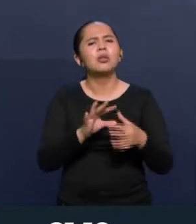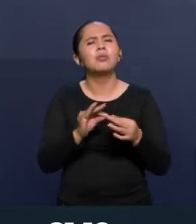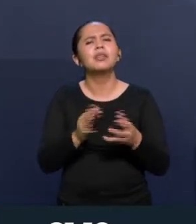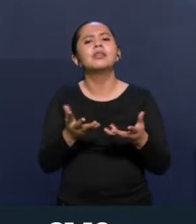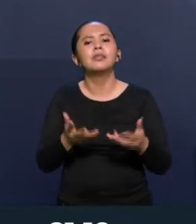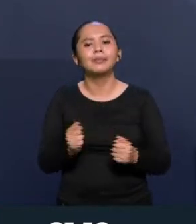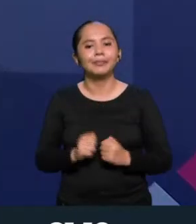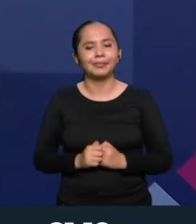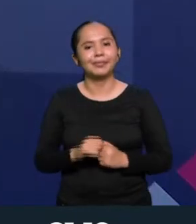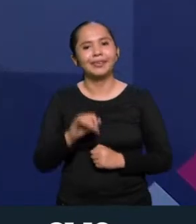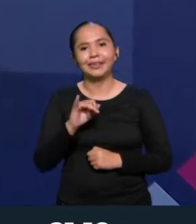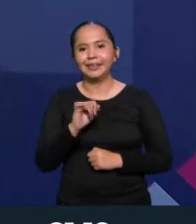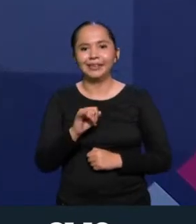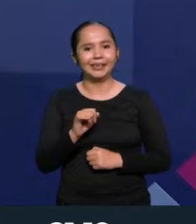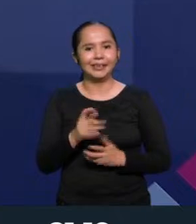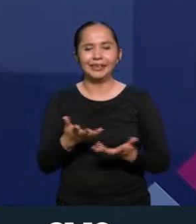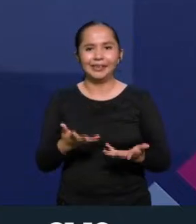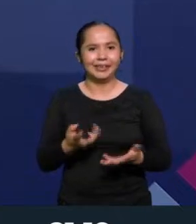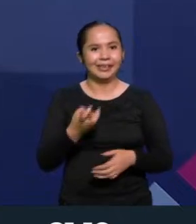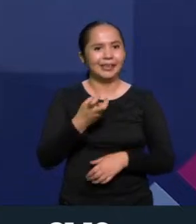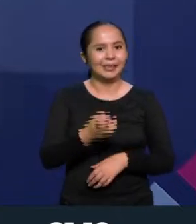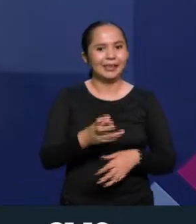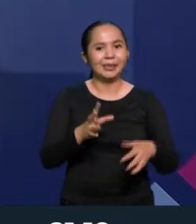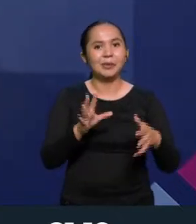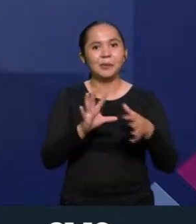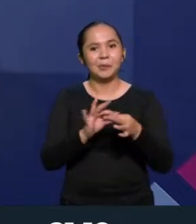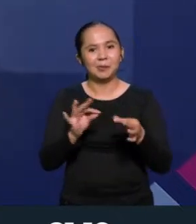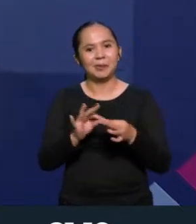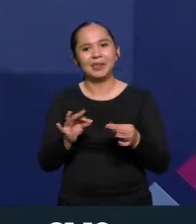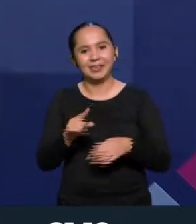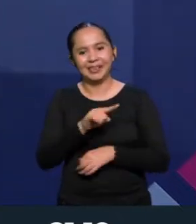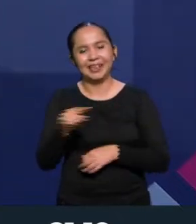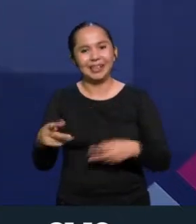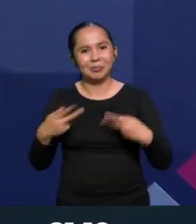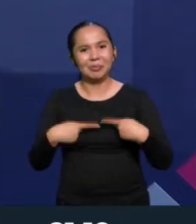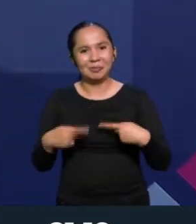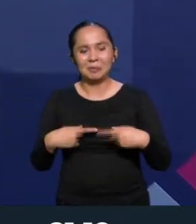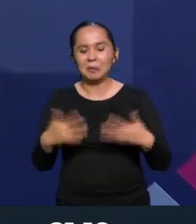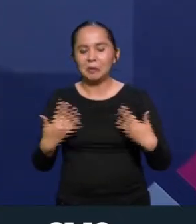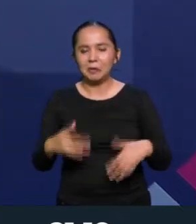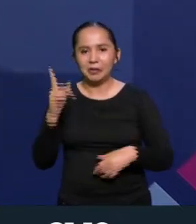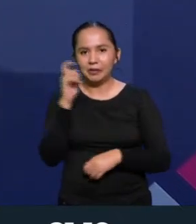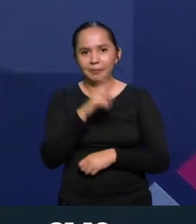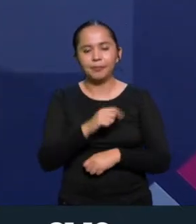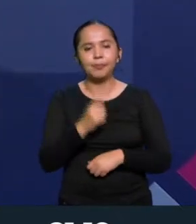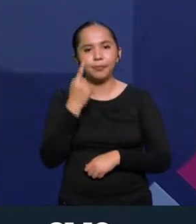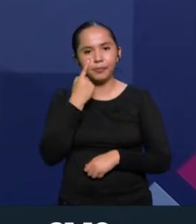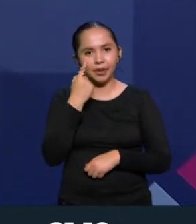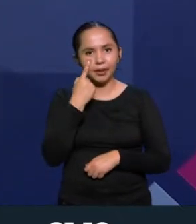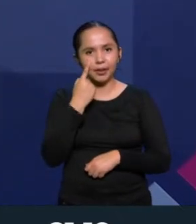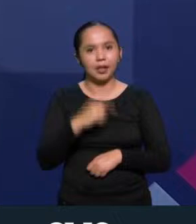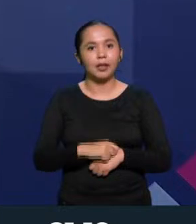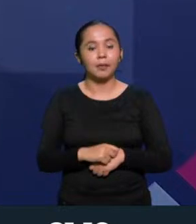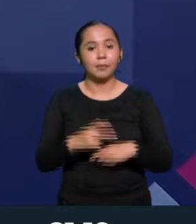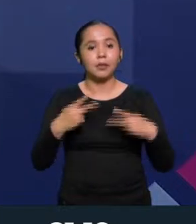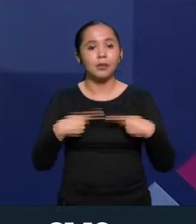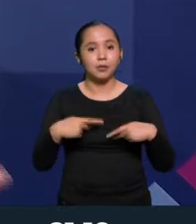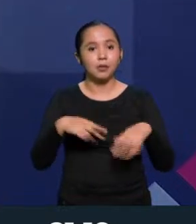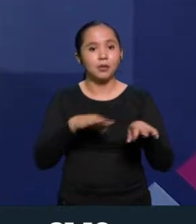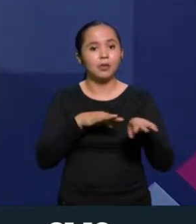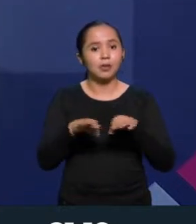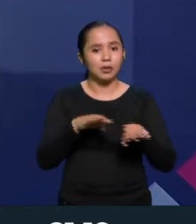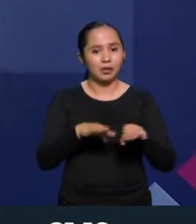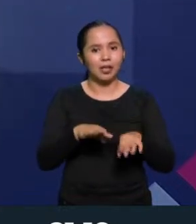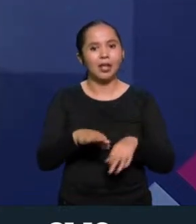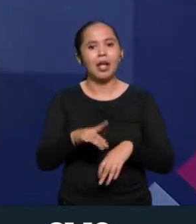Sí es un sabadazo para sus pensiones y explicarle a nuestra audiencia. Resulta que los trabajadores